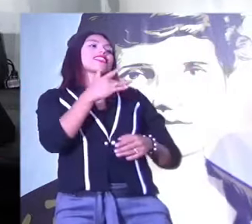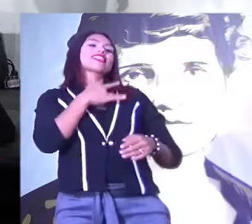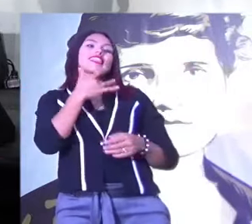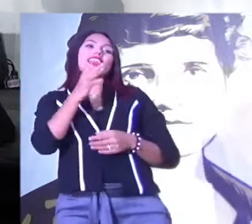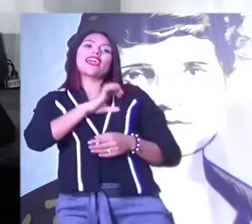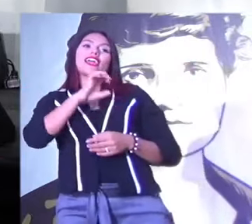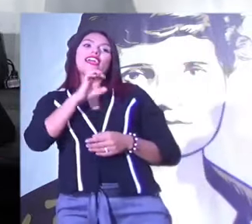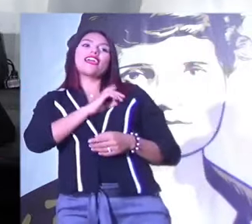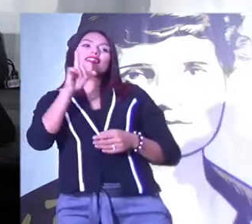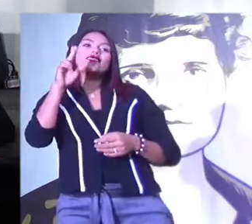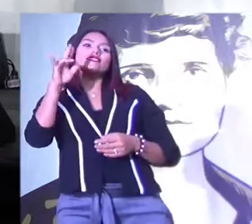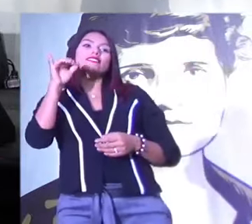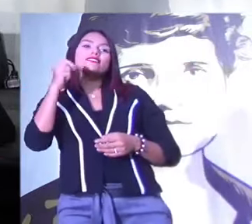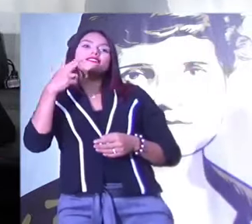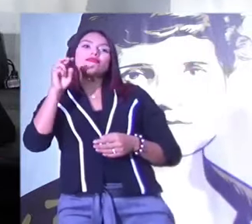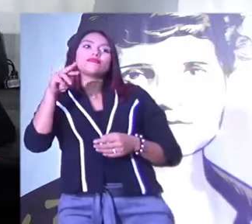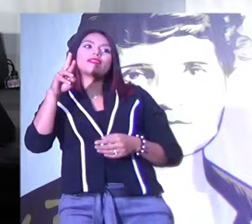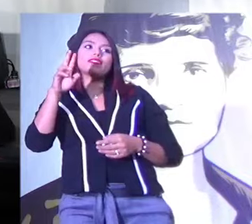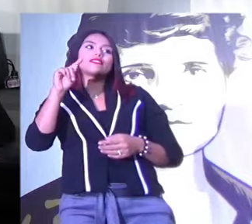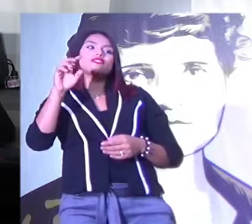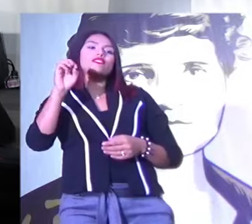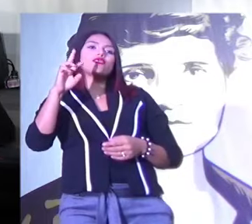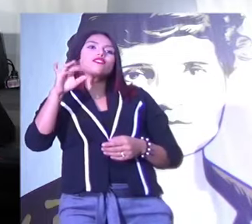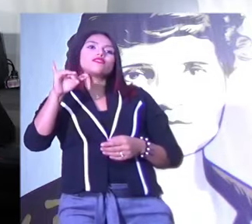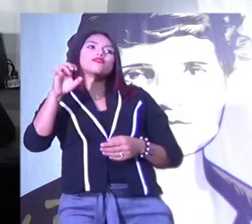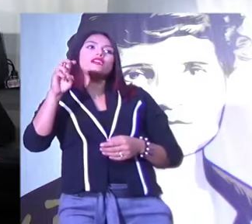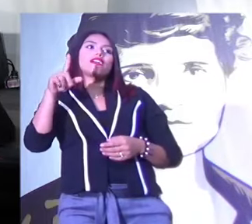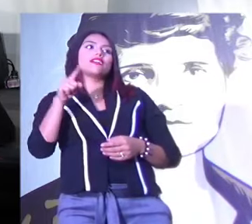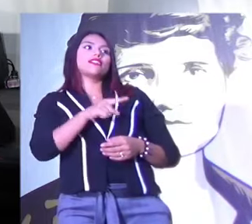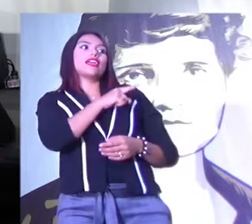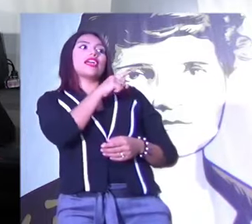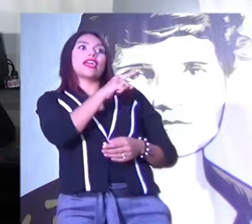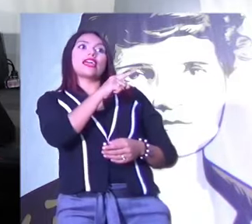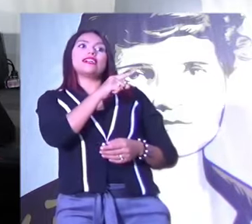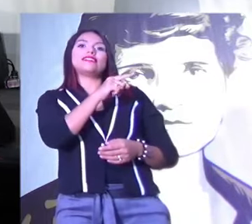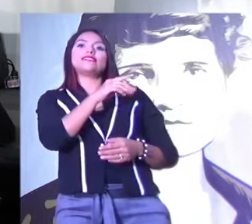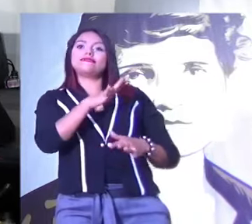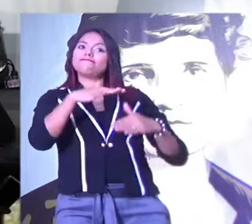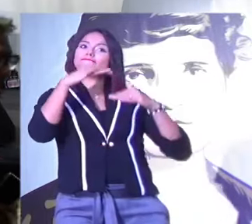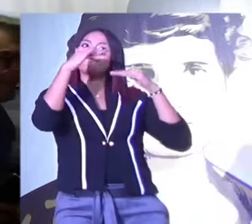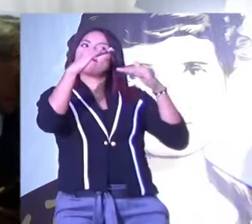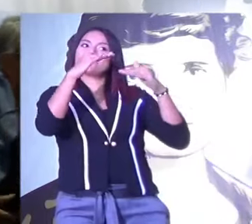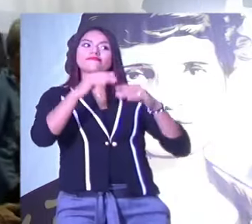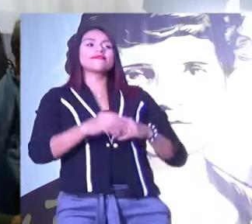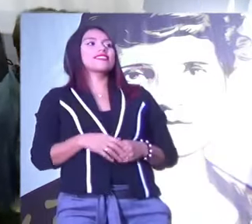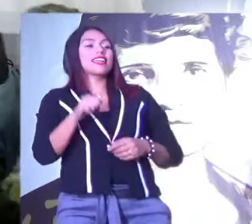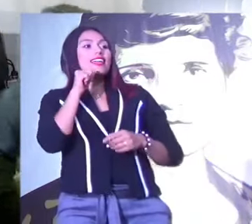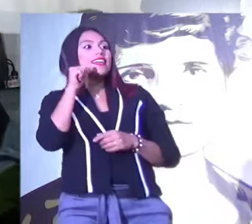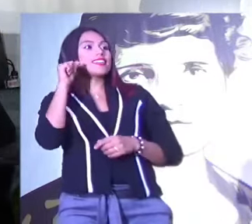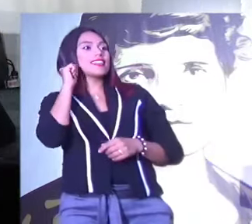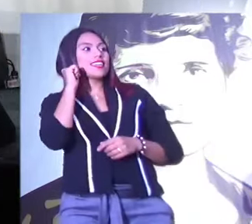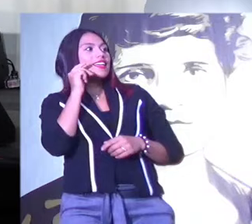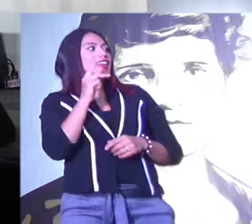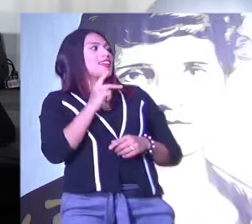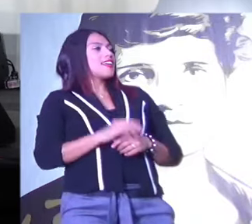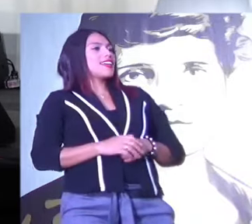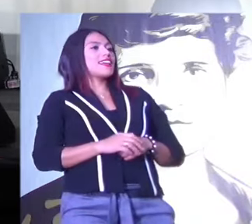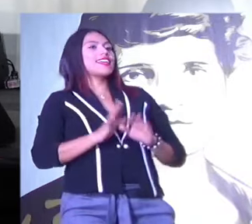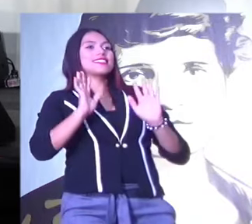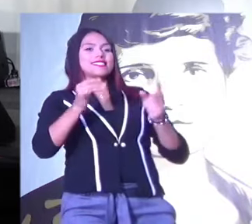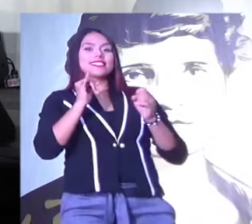Luis Humberto Crosswell, el autor, el intérprete y el sumo pontífice. Ayer tuvimos una misa aquí en